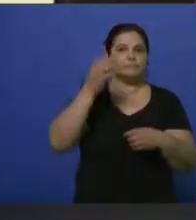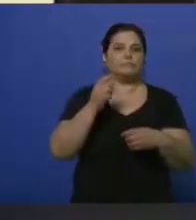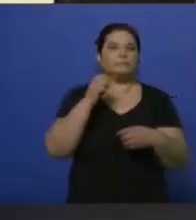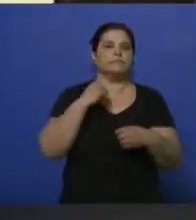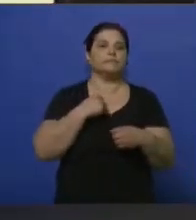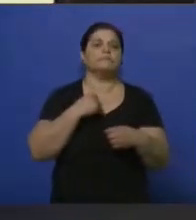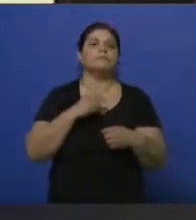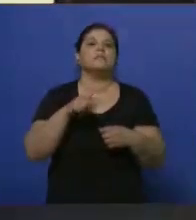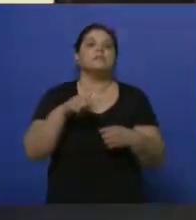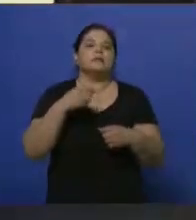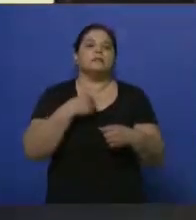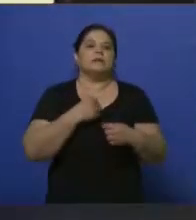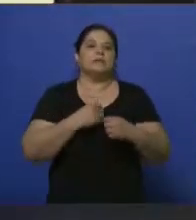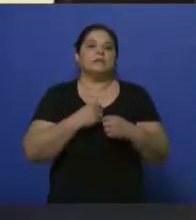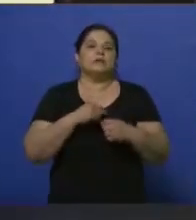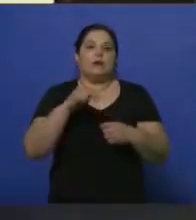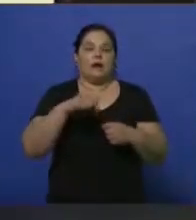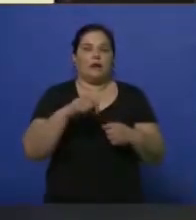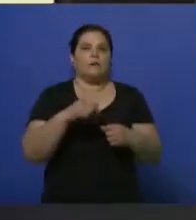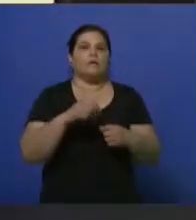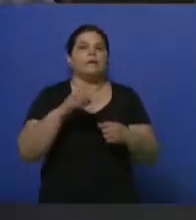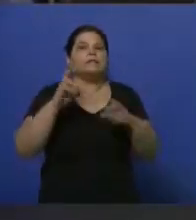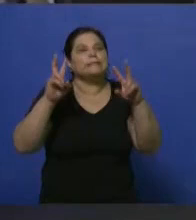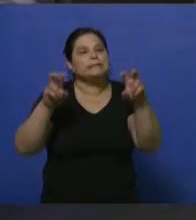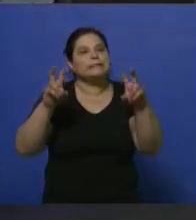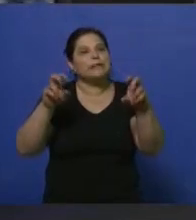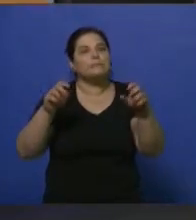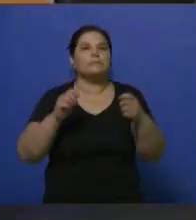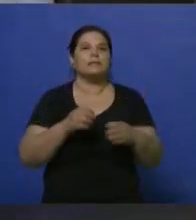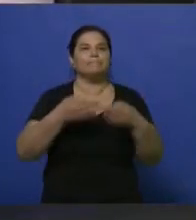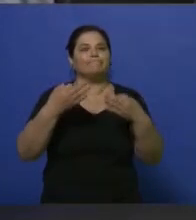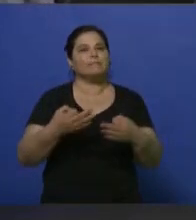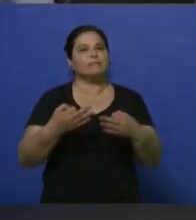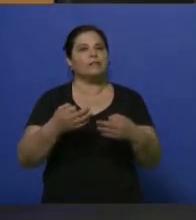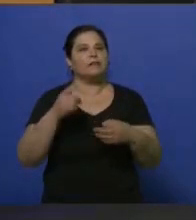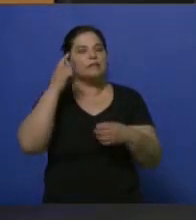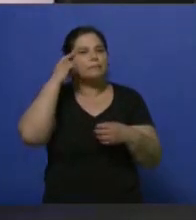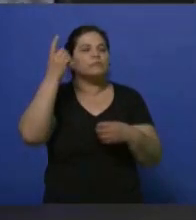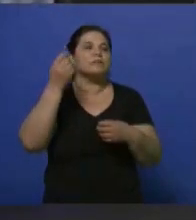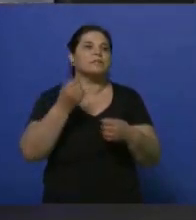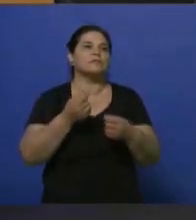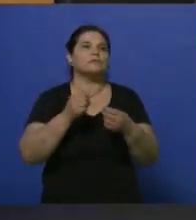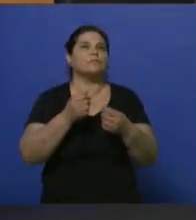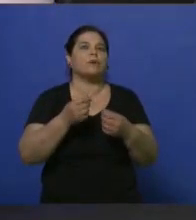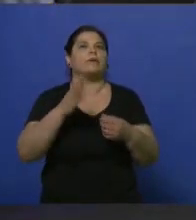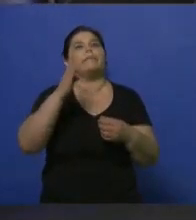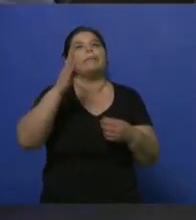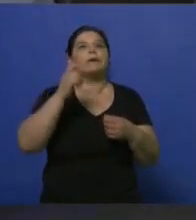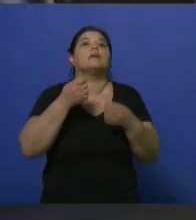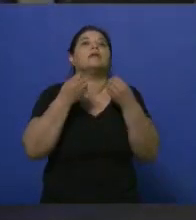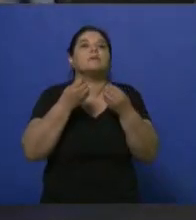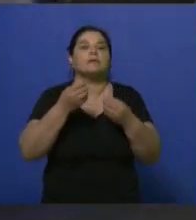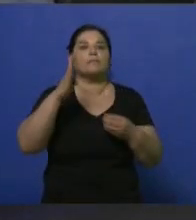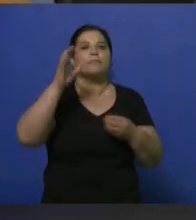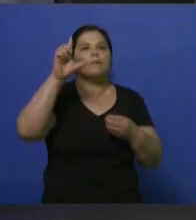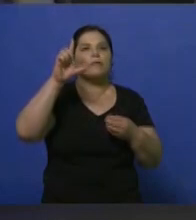lamentables. En realidad, si vamos al aspecto económico, yo digo, hay varios elementos para analizar con respecto a lo que se supone que va a hacer Bolsonaro. Un